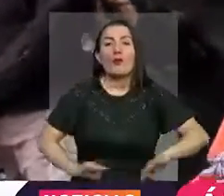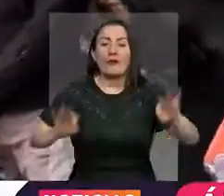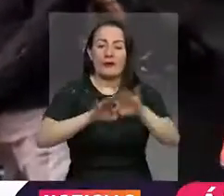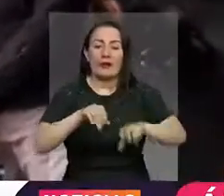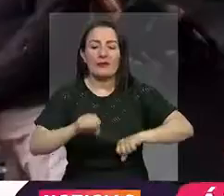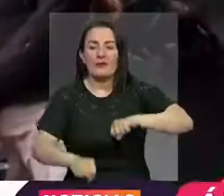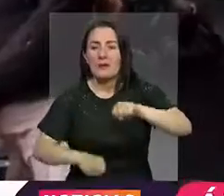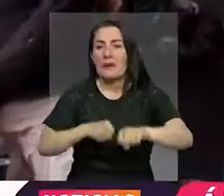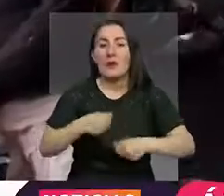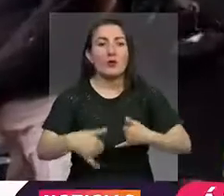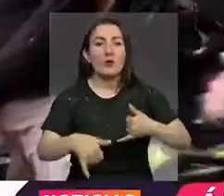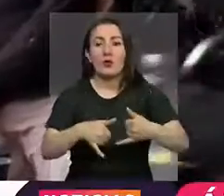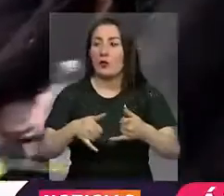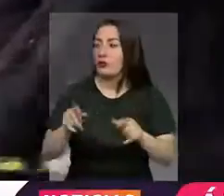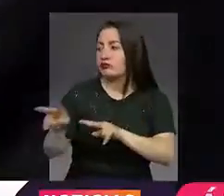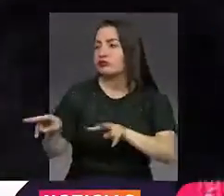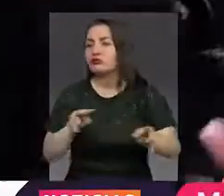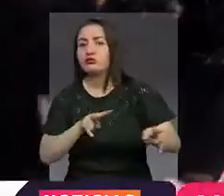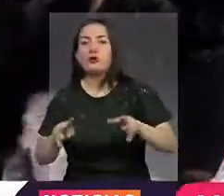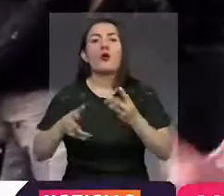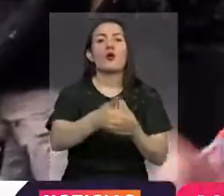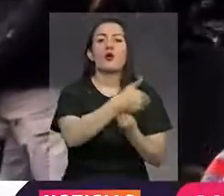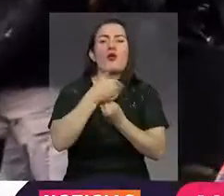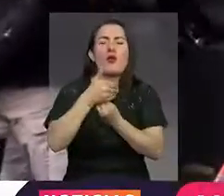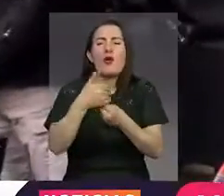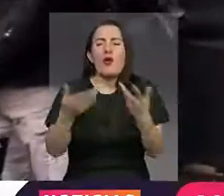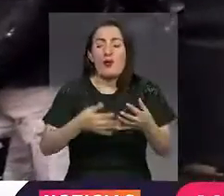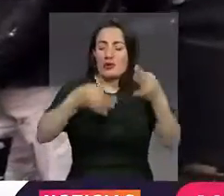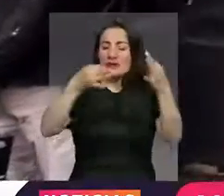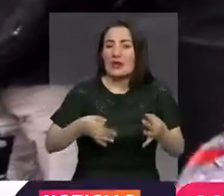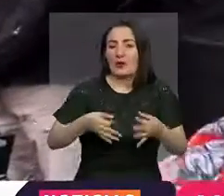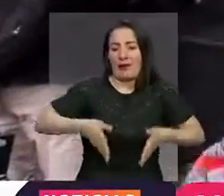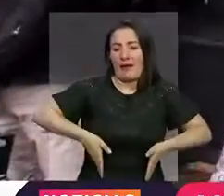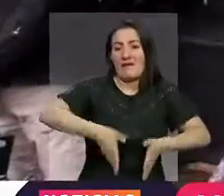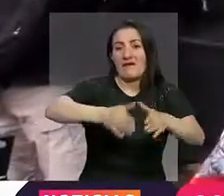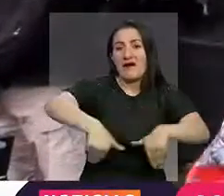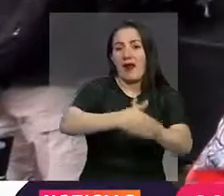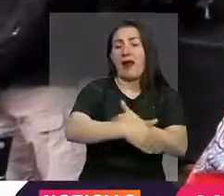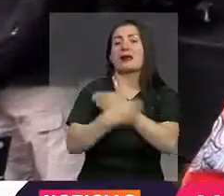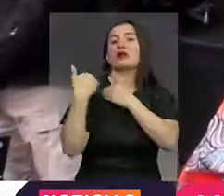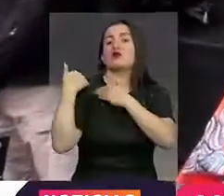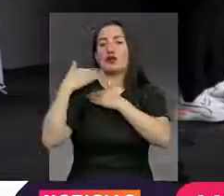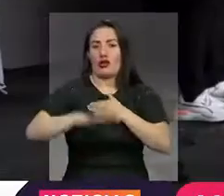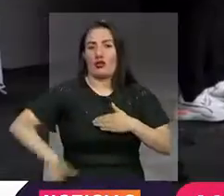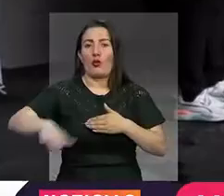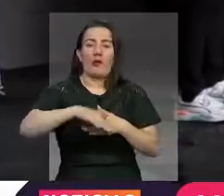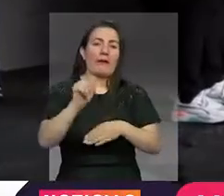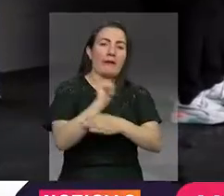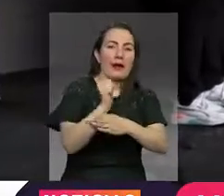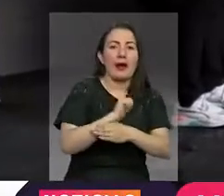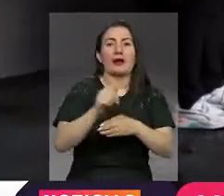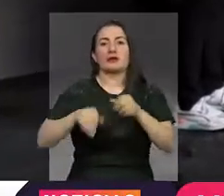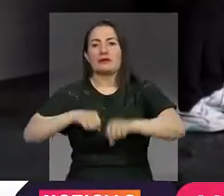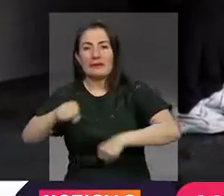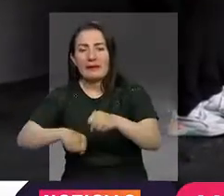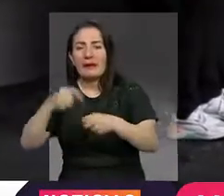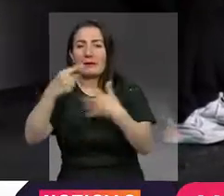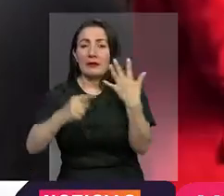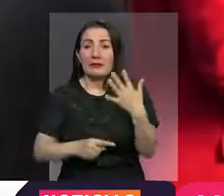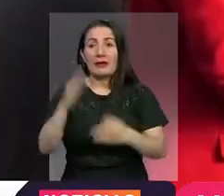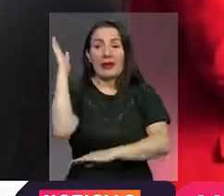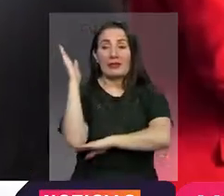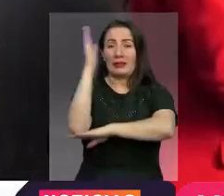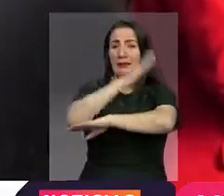importancia de que todos nos protejamos en la vía. La seguridad vial es responsabilidad de todos los actores viales. En la conmemoración de este